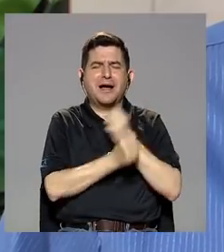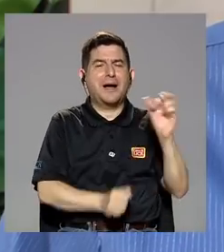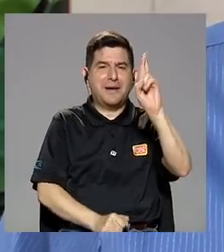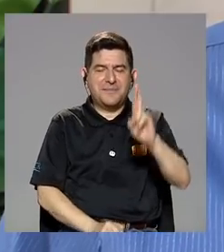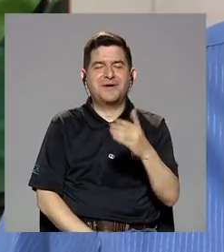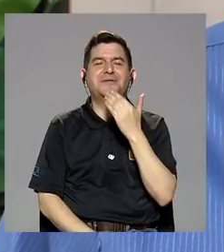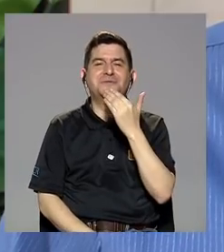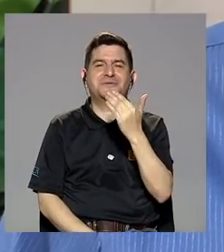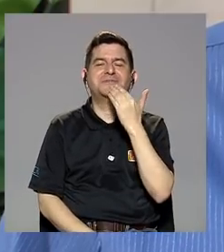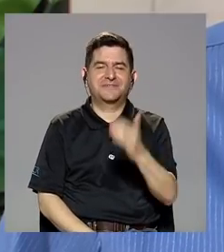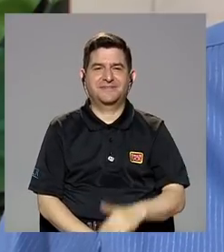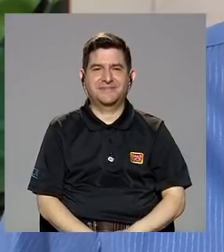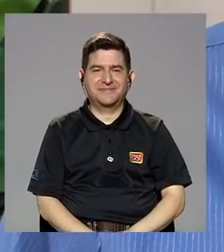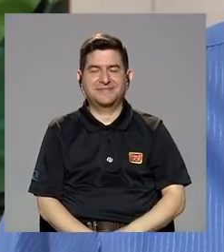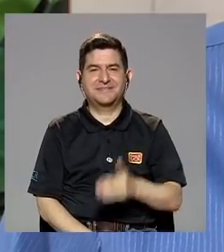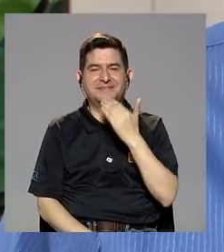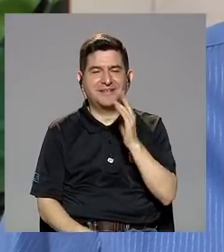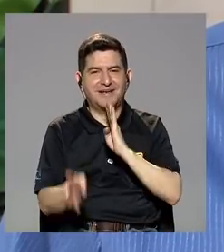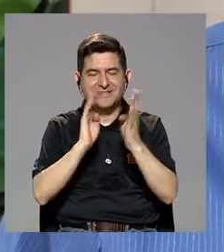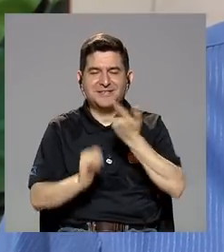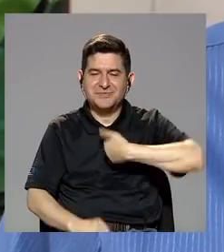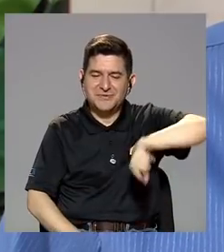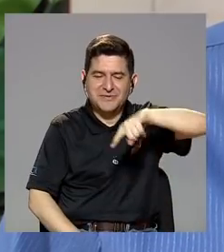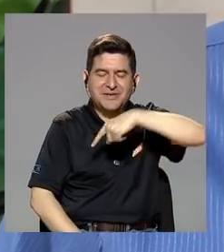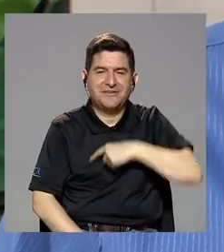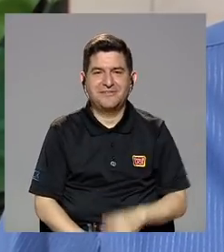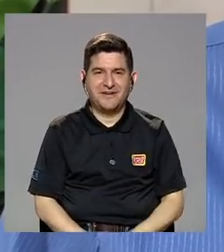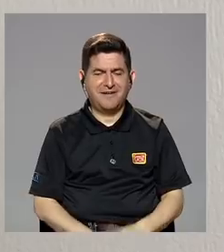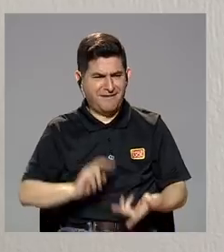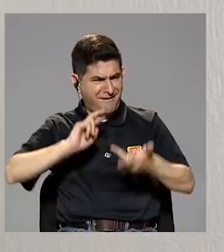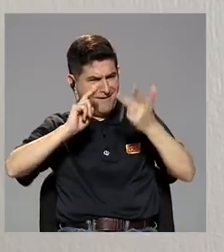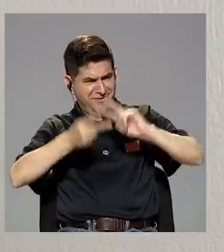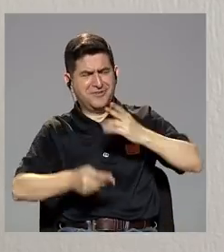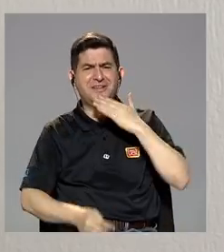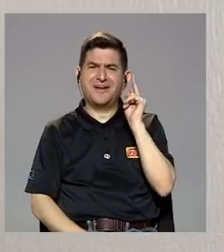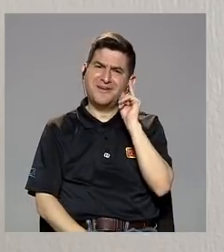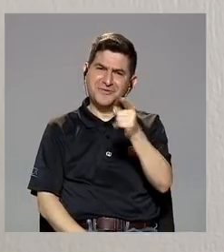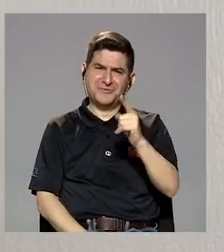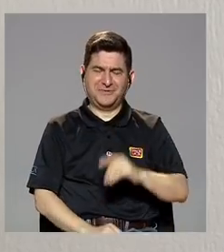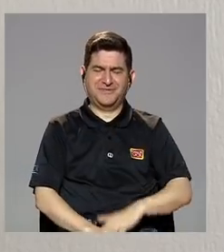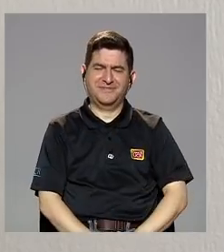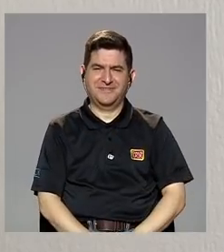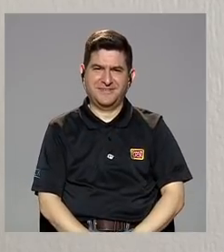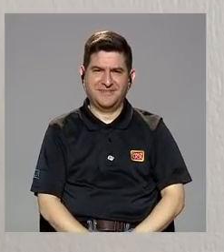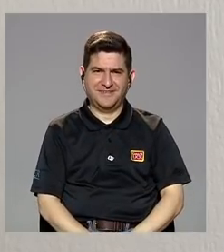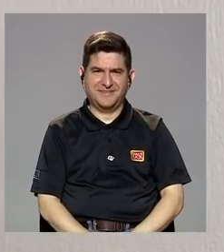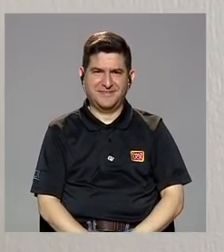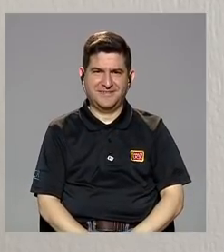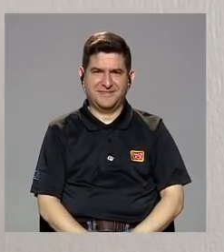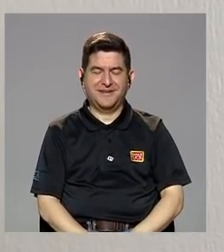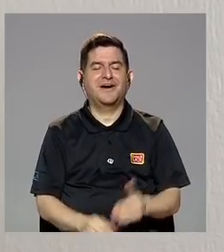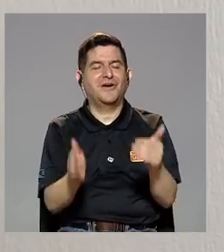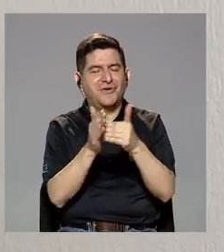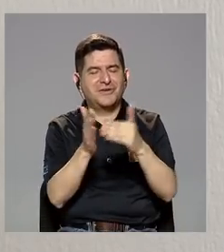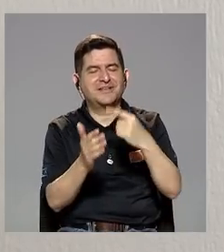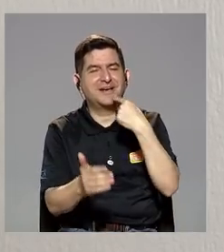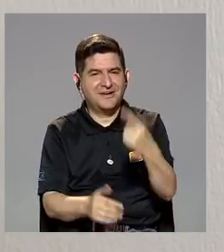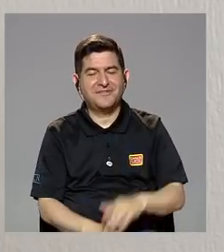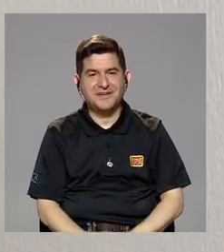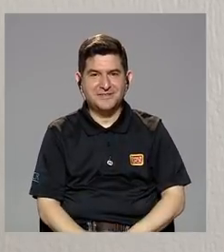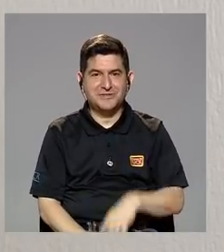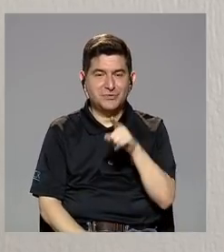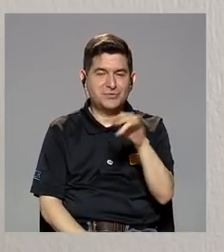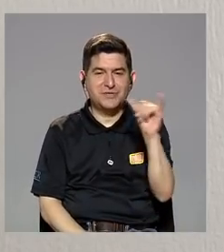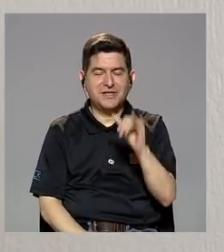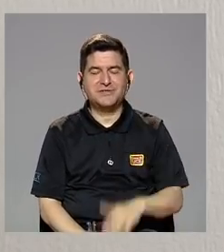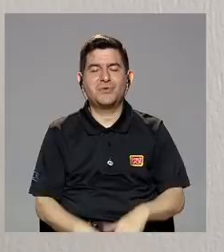sistema de gracias muchas gracias es conversar con nosotros no no aportar yo gracias a ustedes y le vuelvo a repetir que ustedes